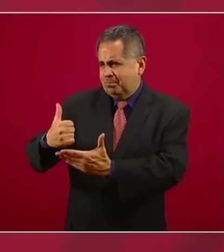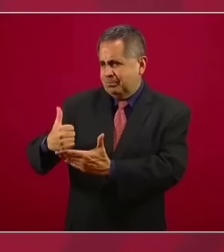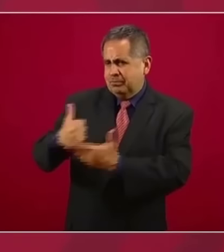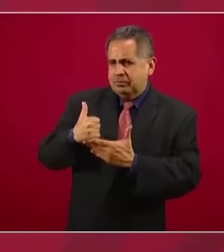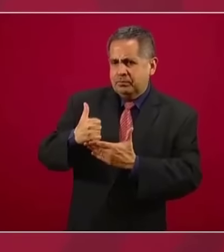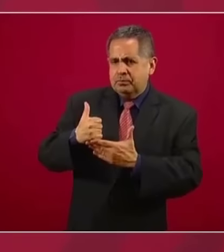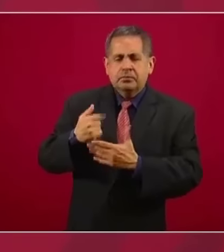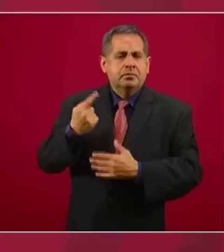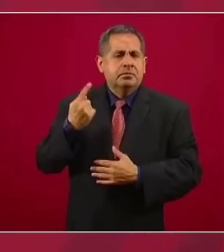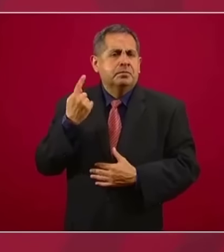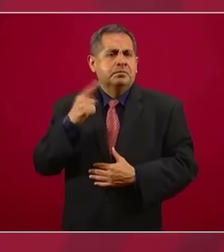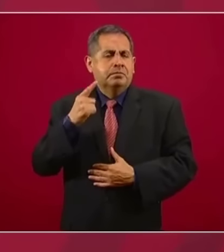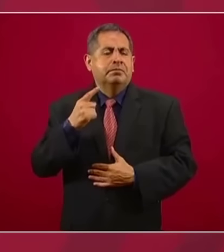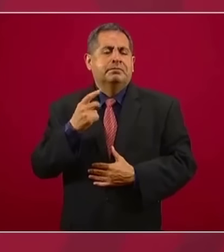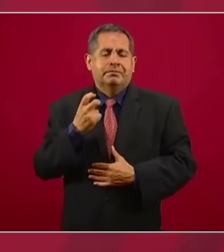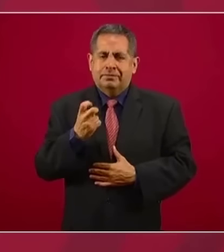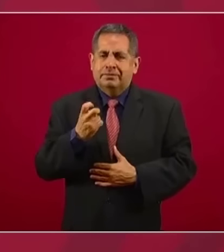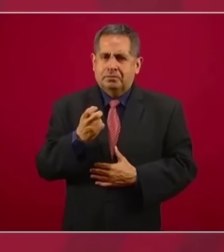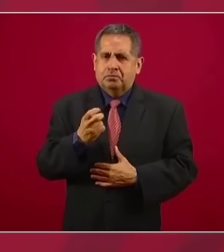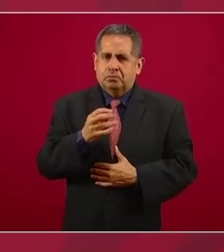para hacer posible